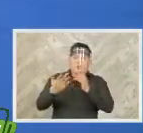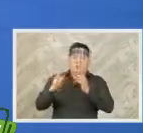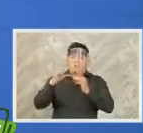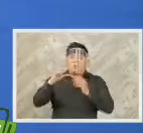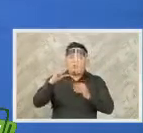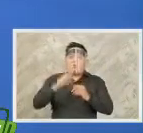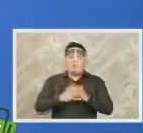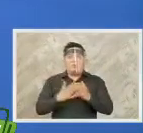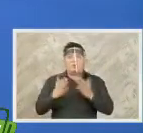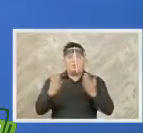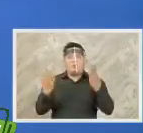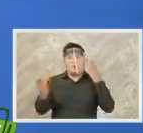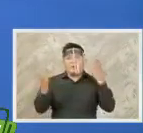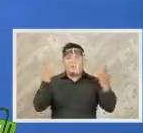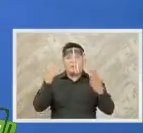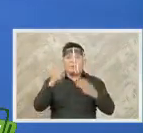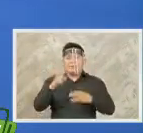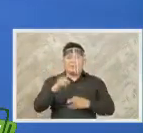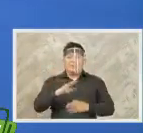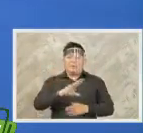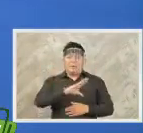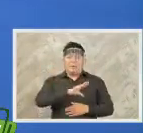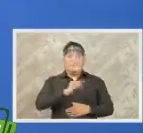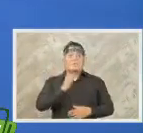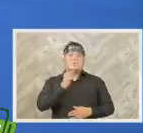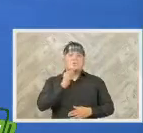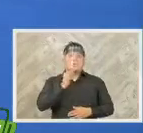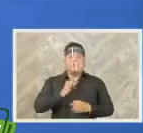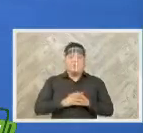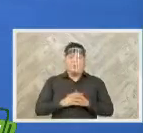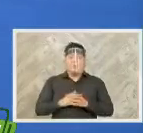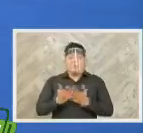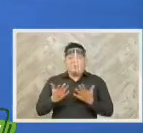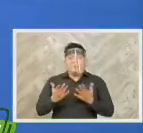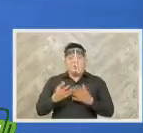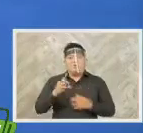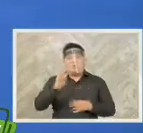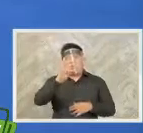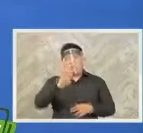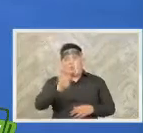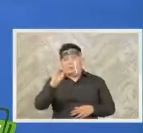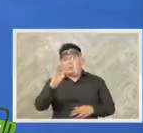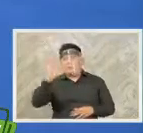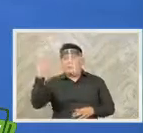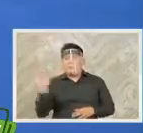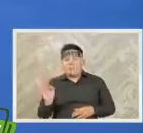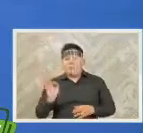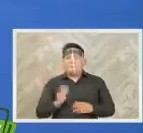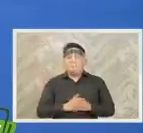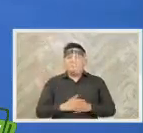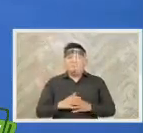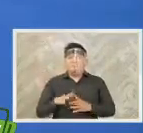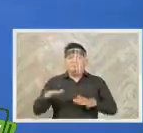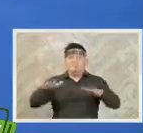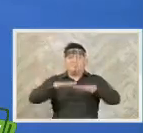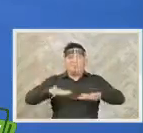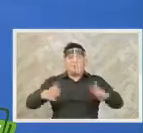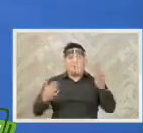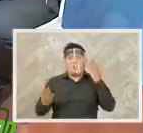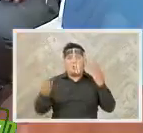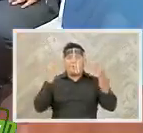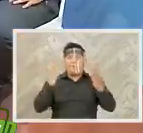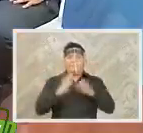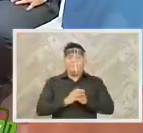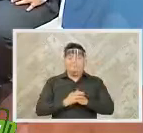apuesta bandera del alcalde Jairo Yáñez, reconociendo que más del 90% de nuestro municipio es rural. Así que muy